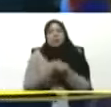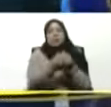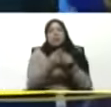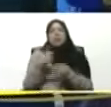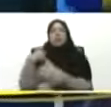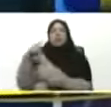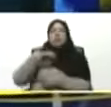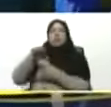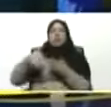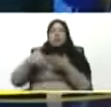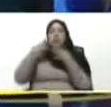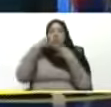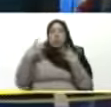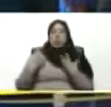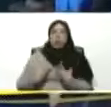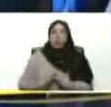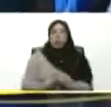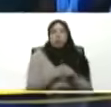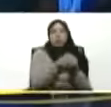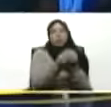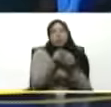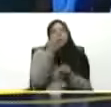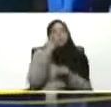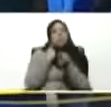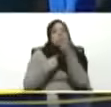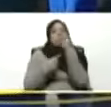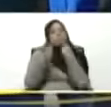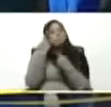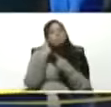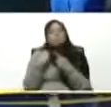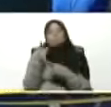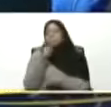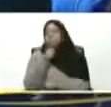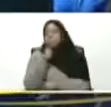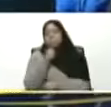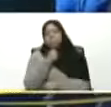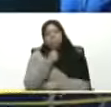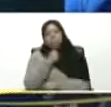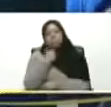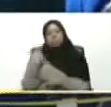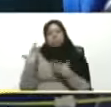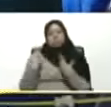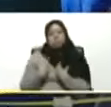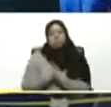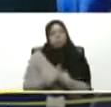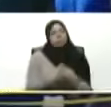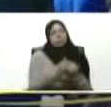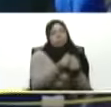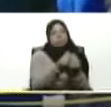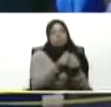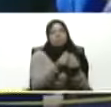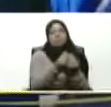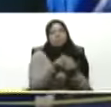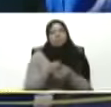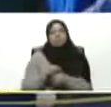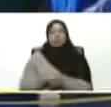para allá, vamos a su encuentro. Sin llorar para allá, vamos a su encuentro. Vámonos para allá, vamos a su